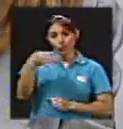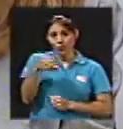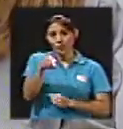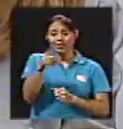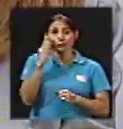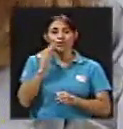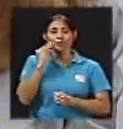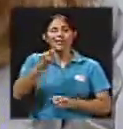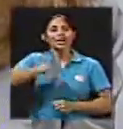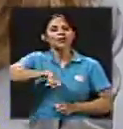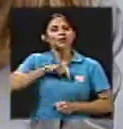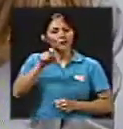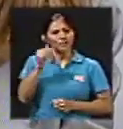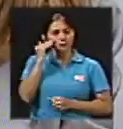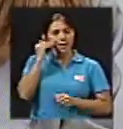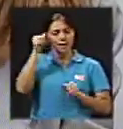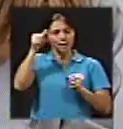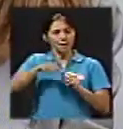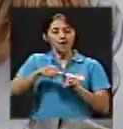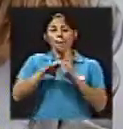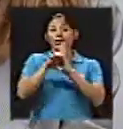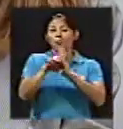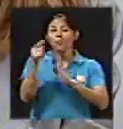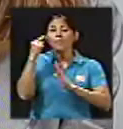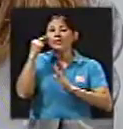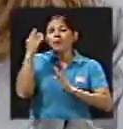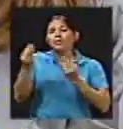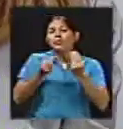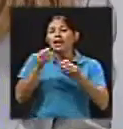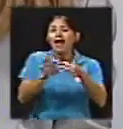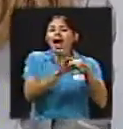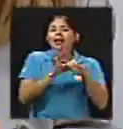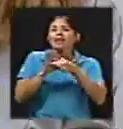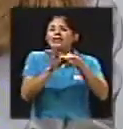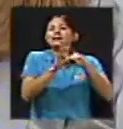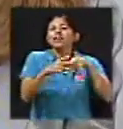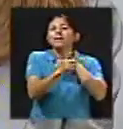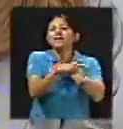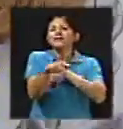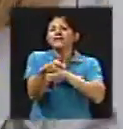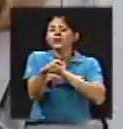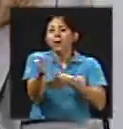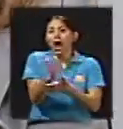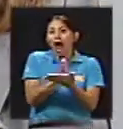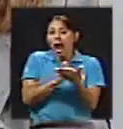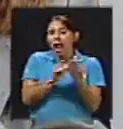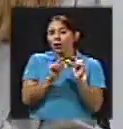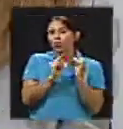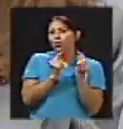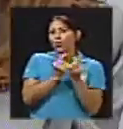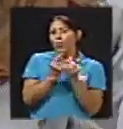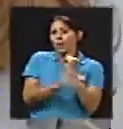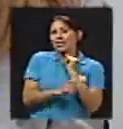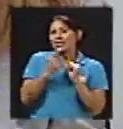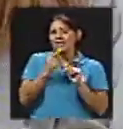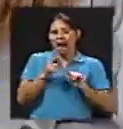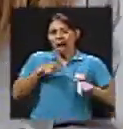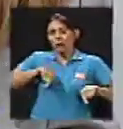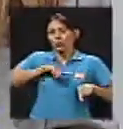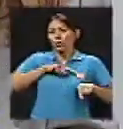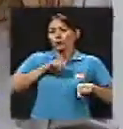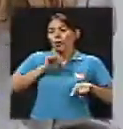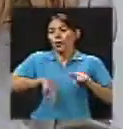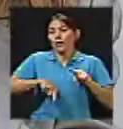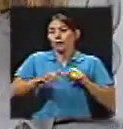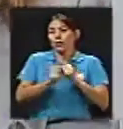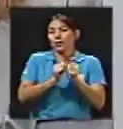muy presente, por ejemplo, cuando pensamos en la Alianza del Pacífico, que si algún sector dice, nosotros no podemos competir con México o con Colombia. Bueno,